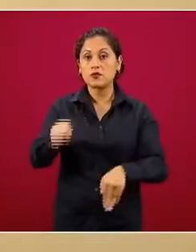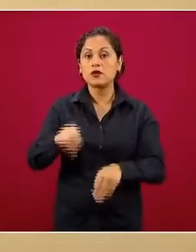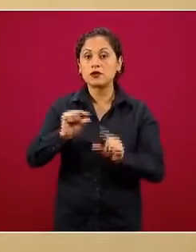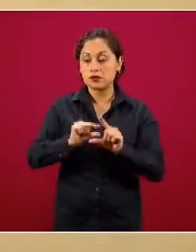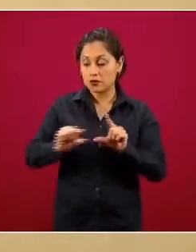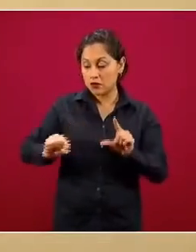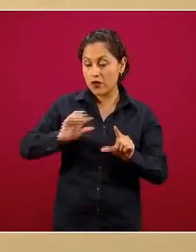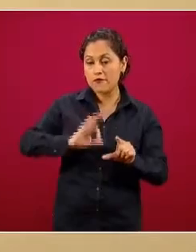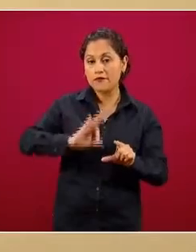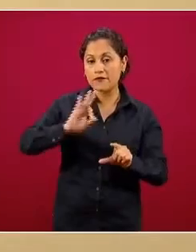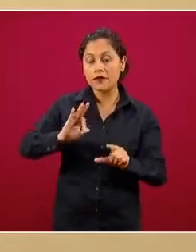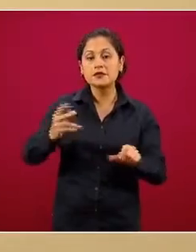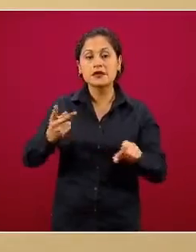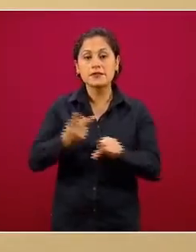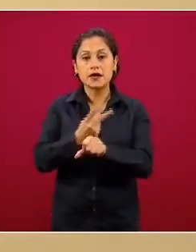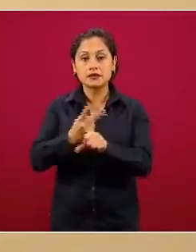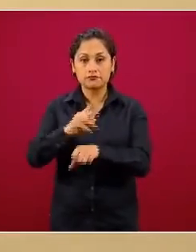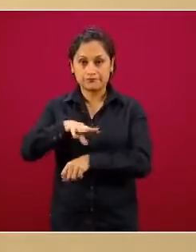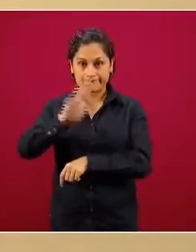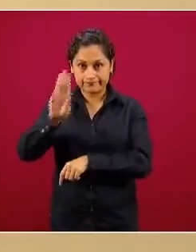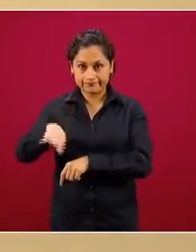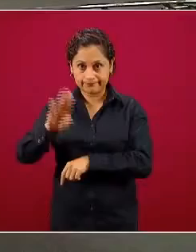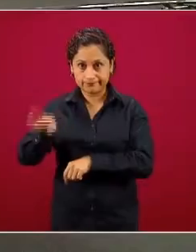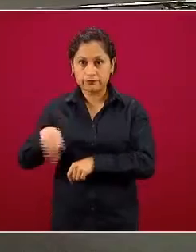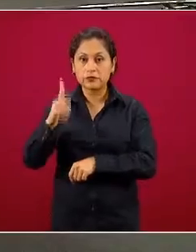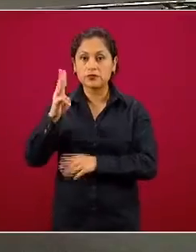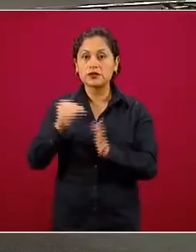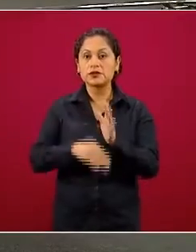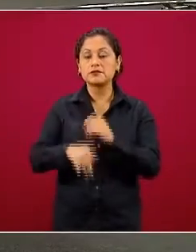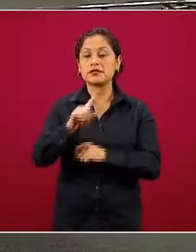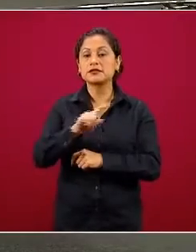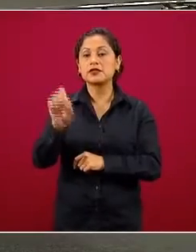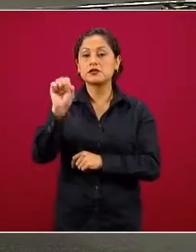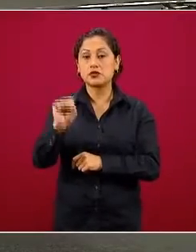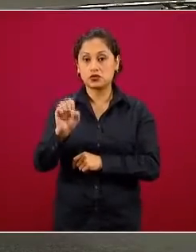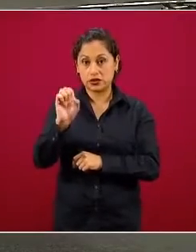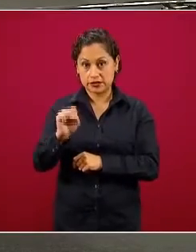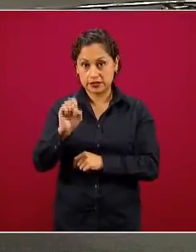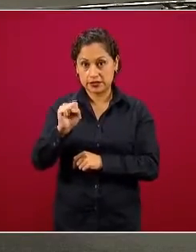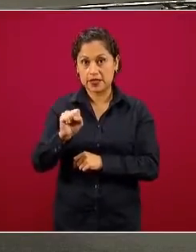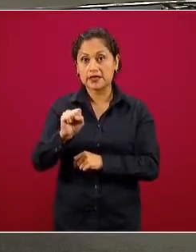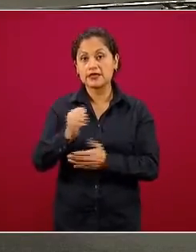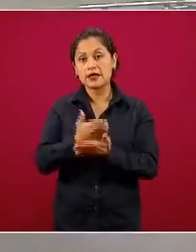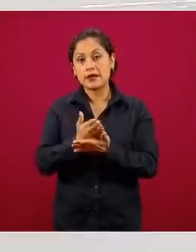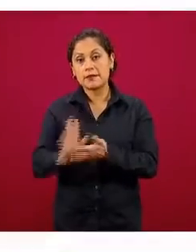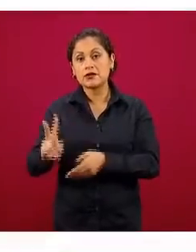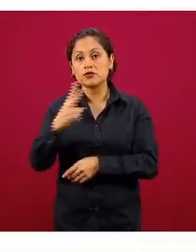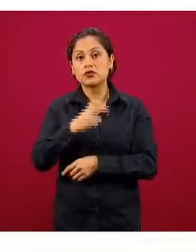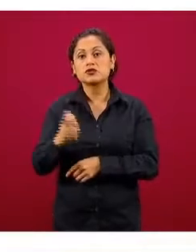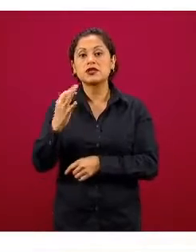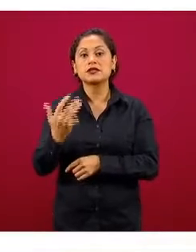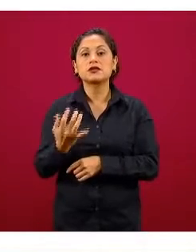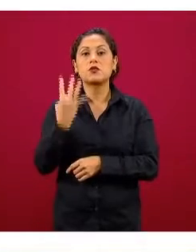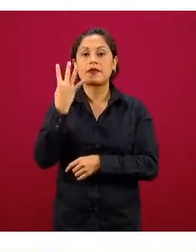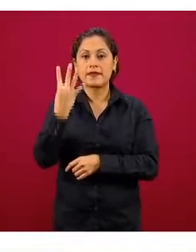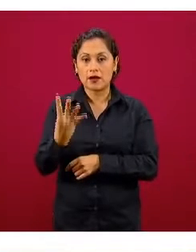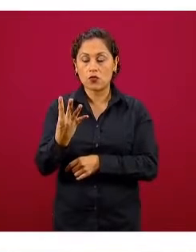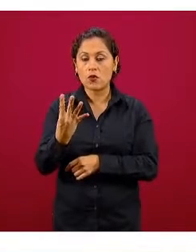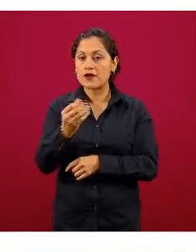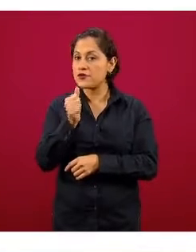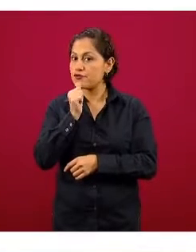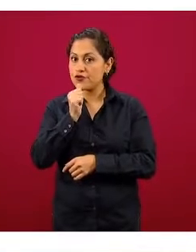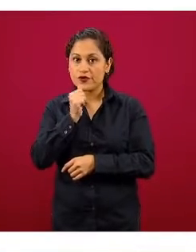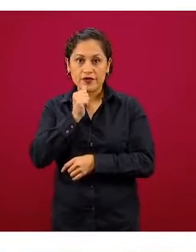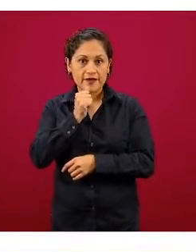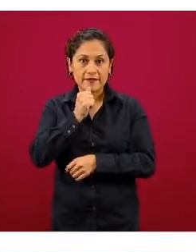de ocurrencia, cómo se han presentado. 3.160 y además 254 defunciones aún sospechosas,